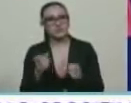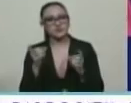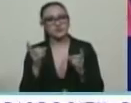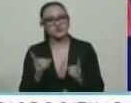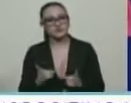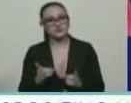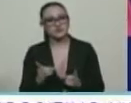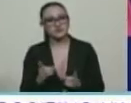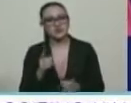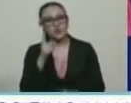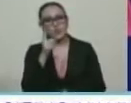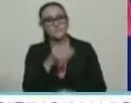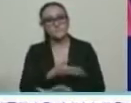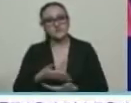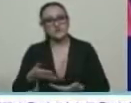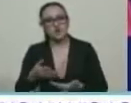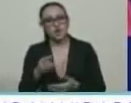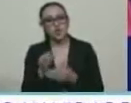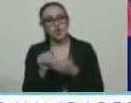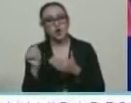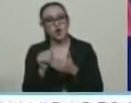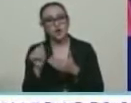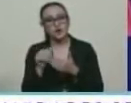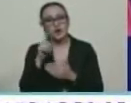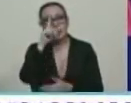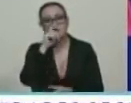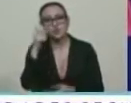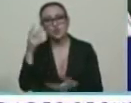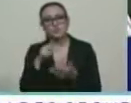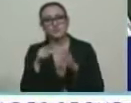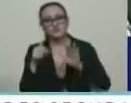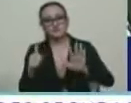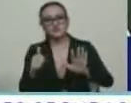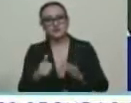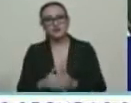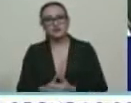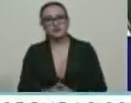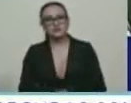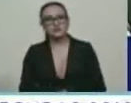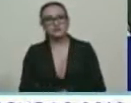se decidió llegar al $1 millón en el año